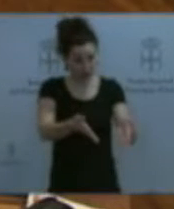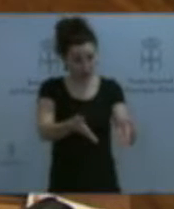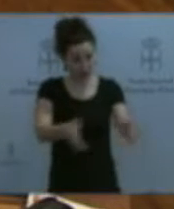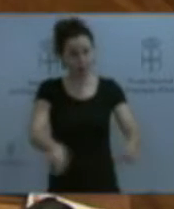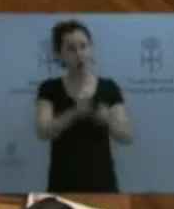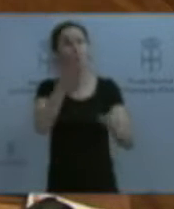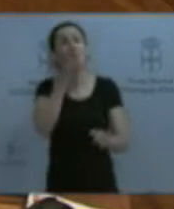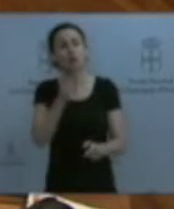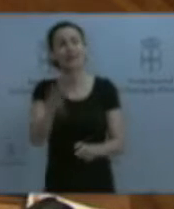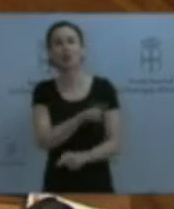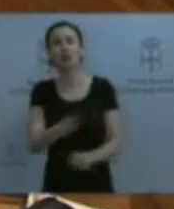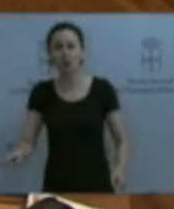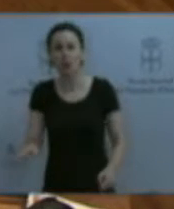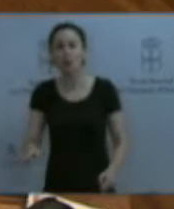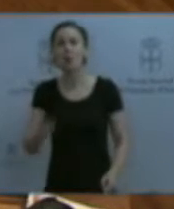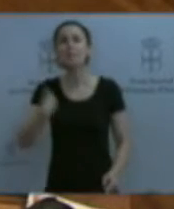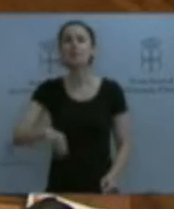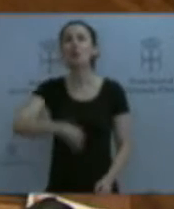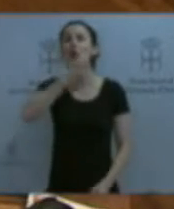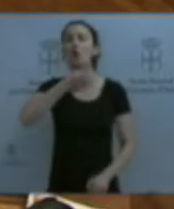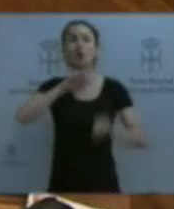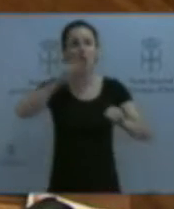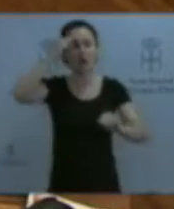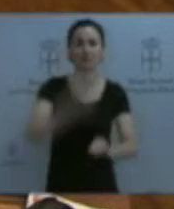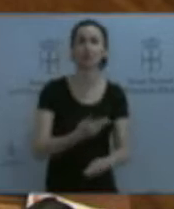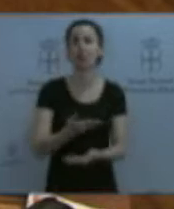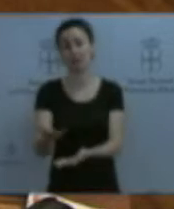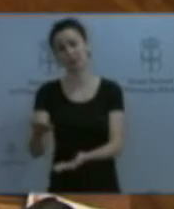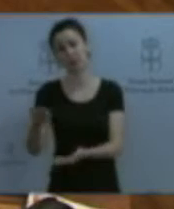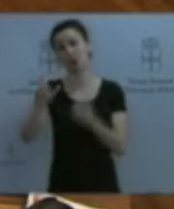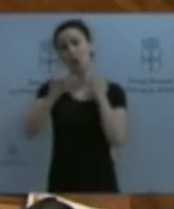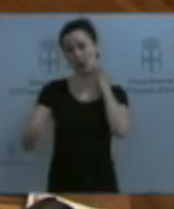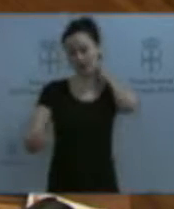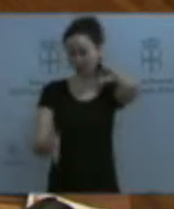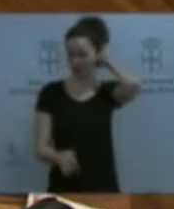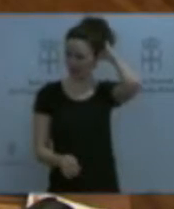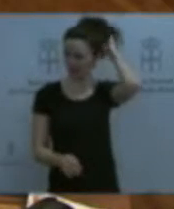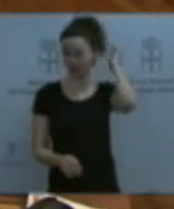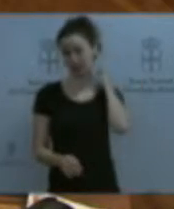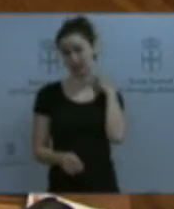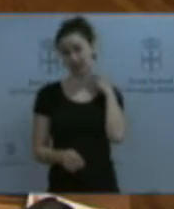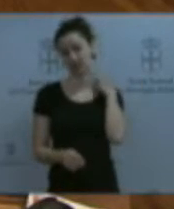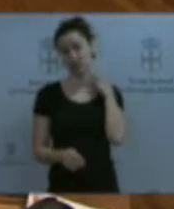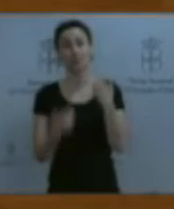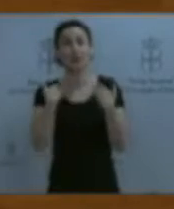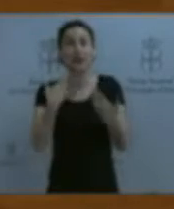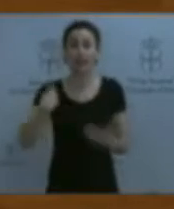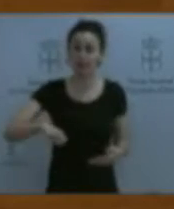de que les guste o les disguste su intervención. Prosiga, señor López. Gracias, señor